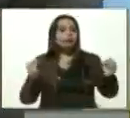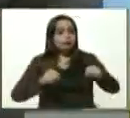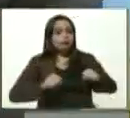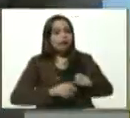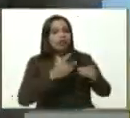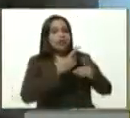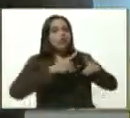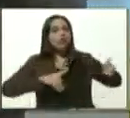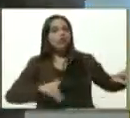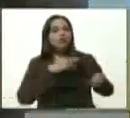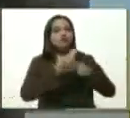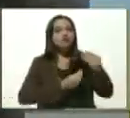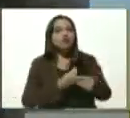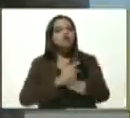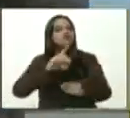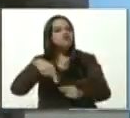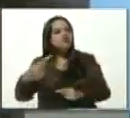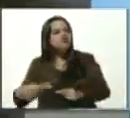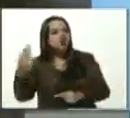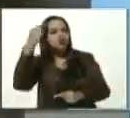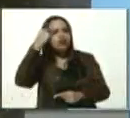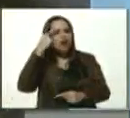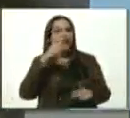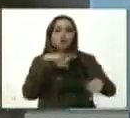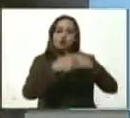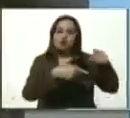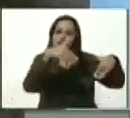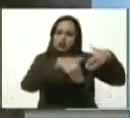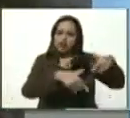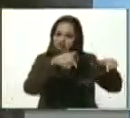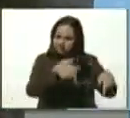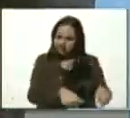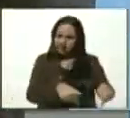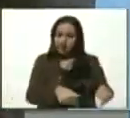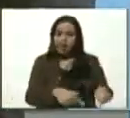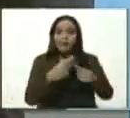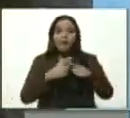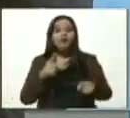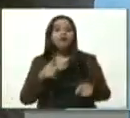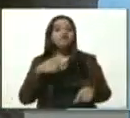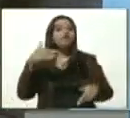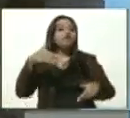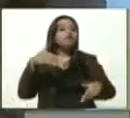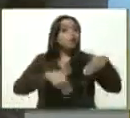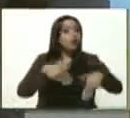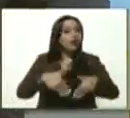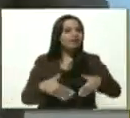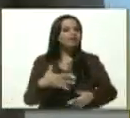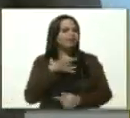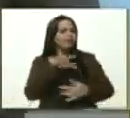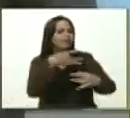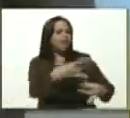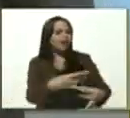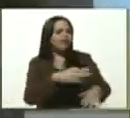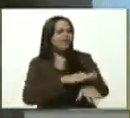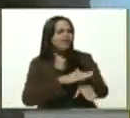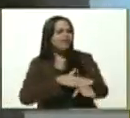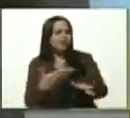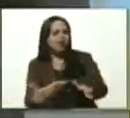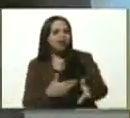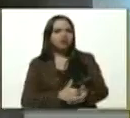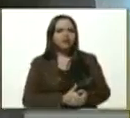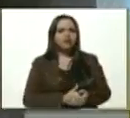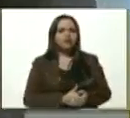construye día a día, no solo con estos procesos electorales, pero este es un proceso electoral interesante porque viene entonces de